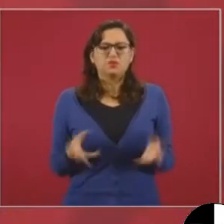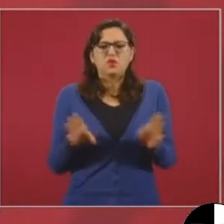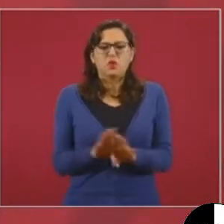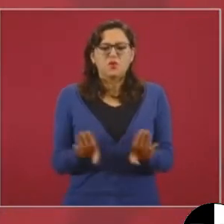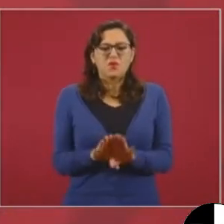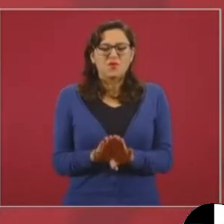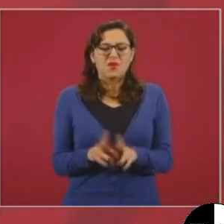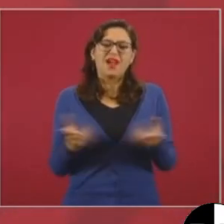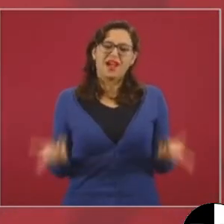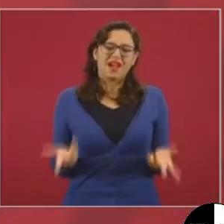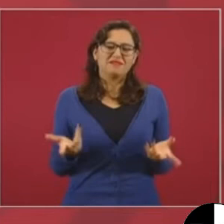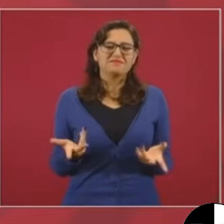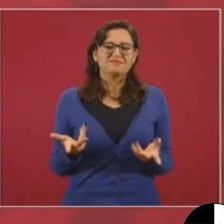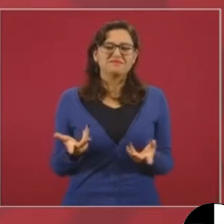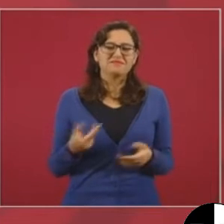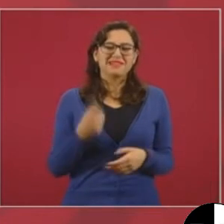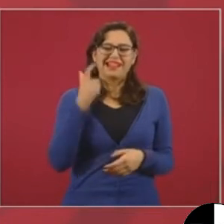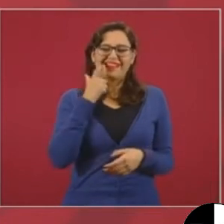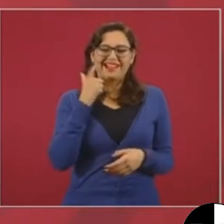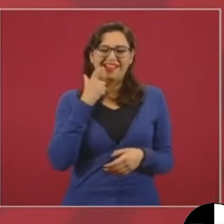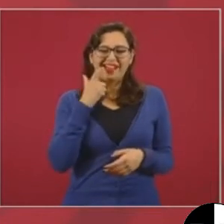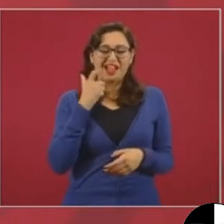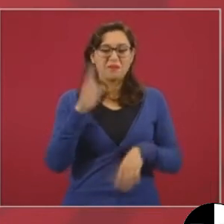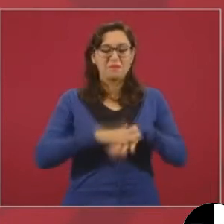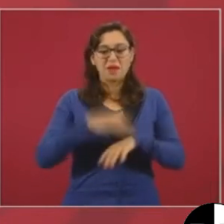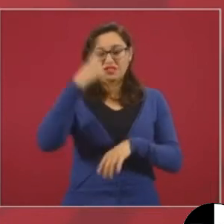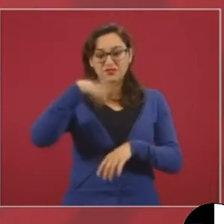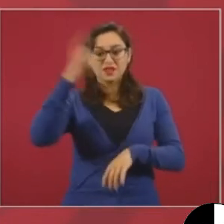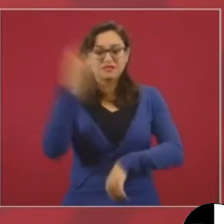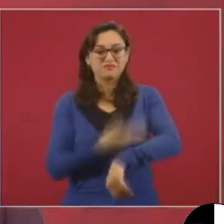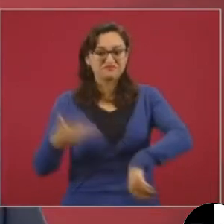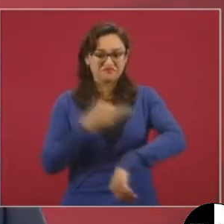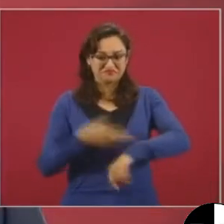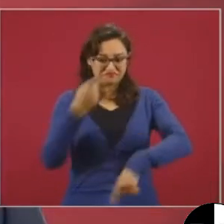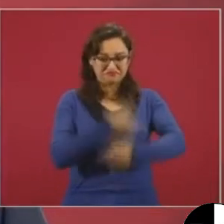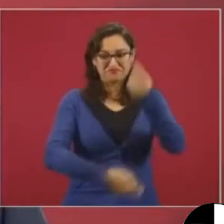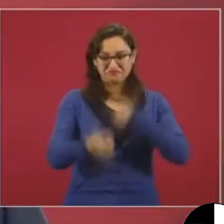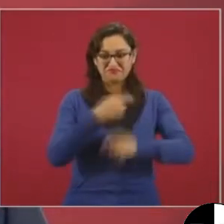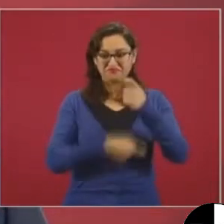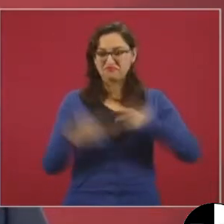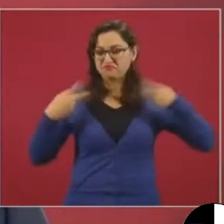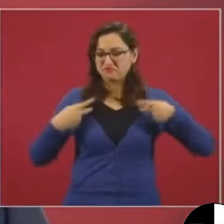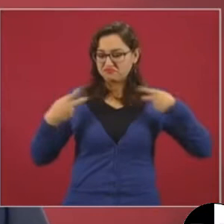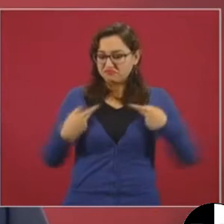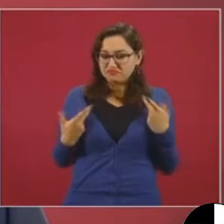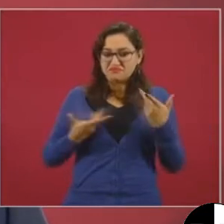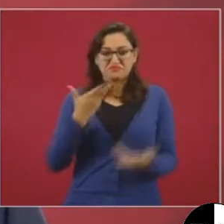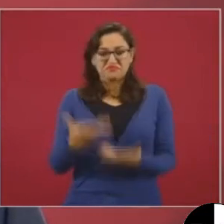facilitar a las empresas los trámites de contratación de